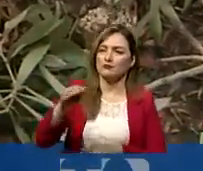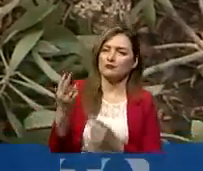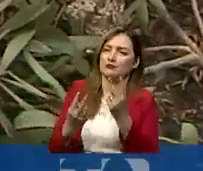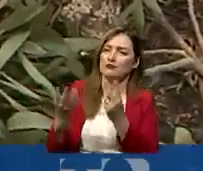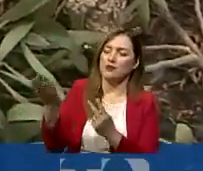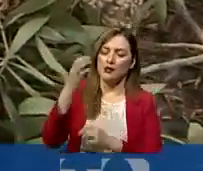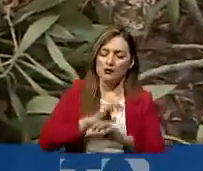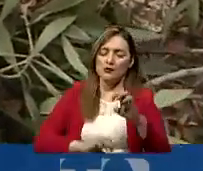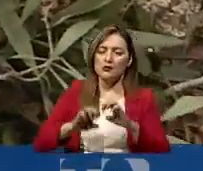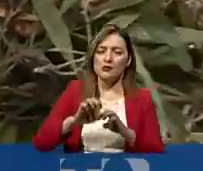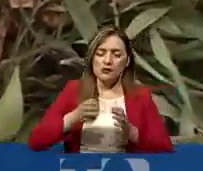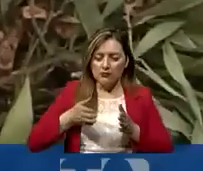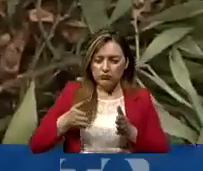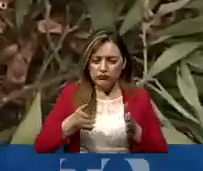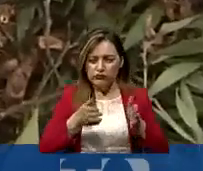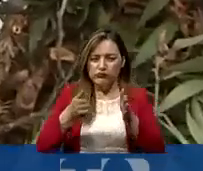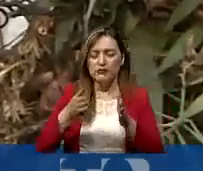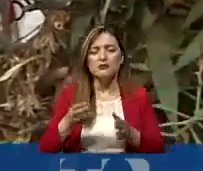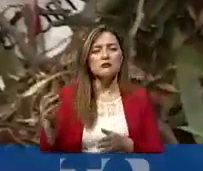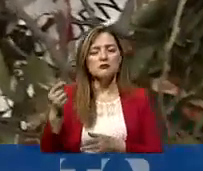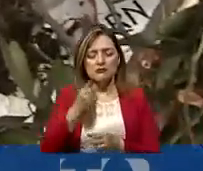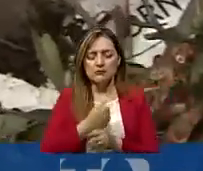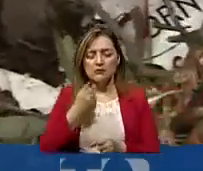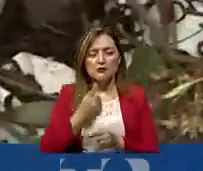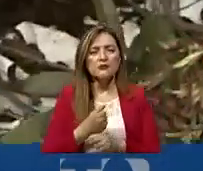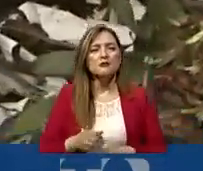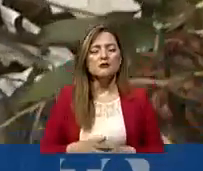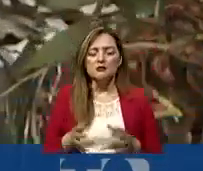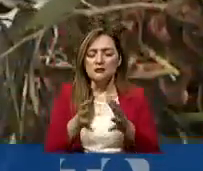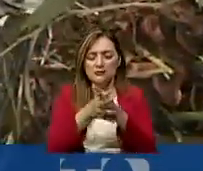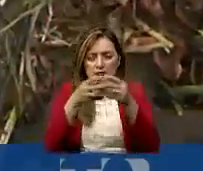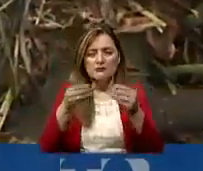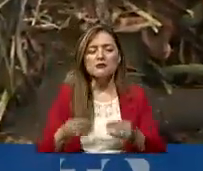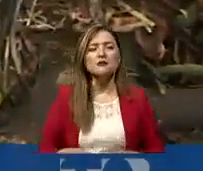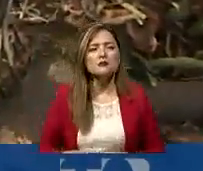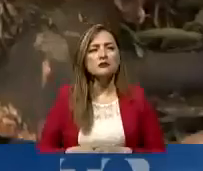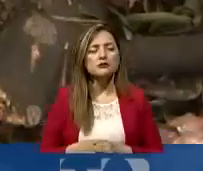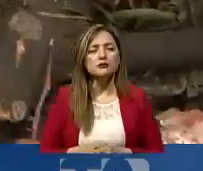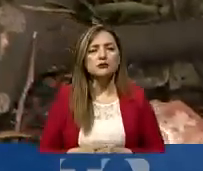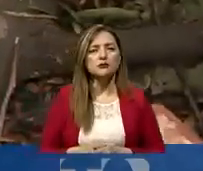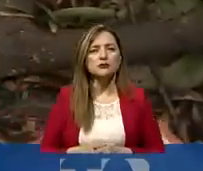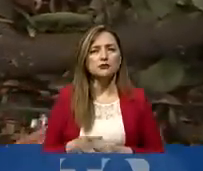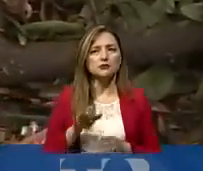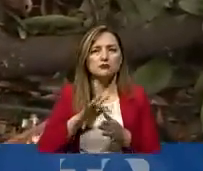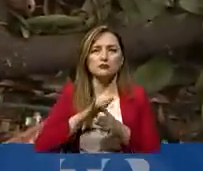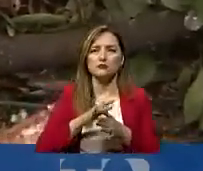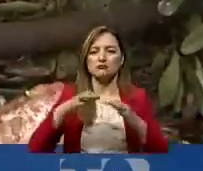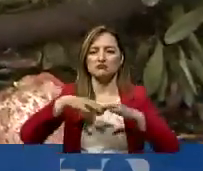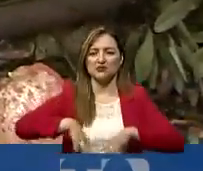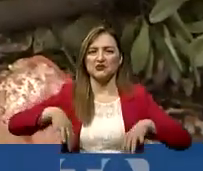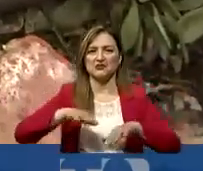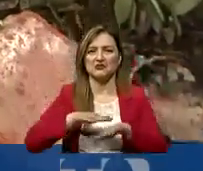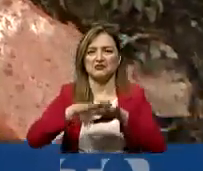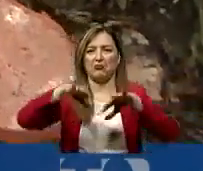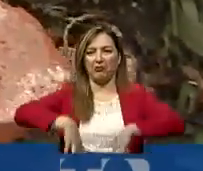hagan una evaluación de la calle y proceda de inmediato a una solución, porque caso contrario, estamos seguros que se va a perder toda